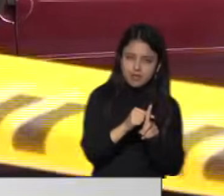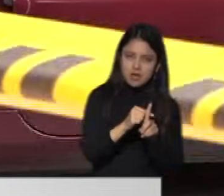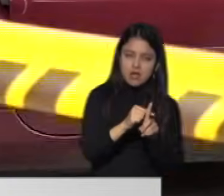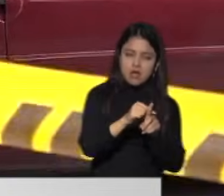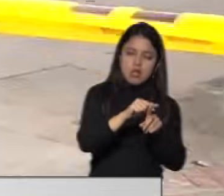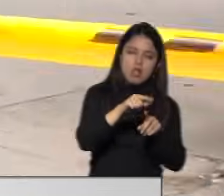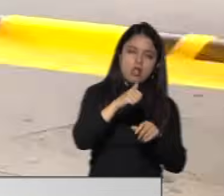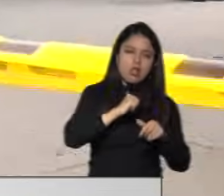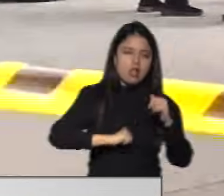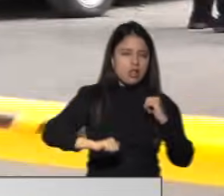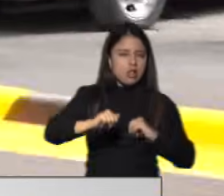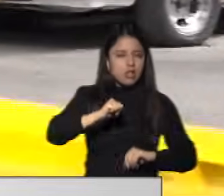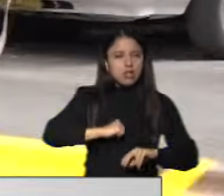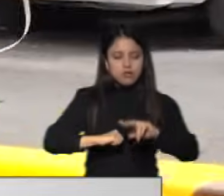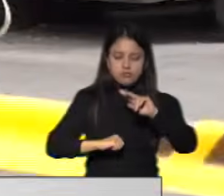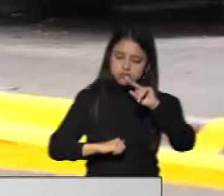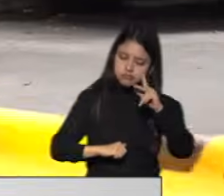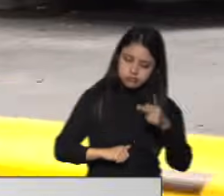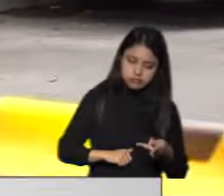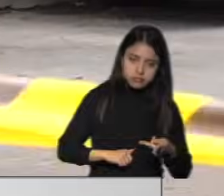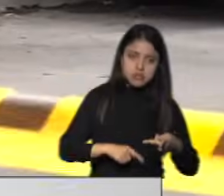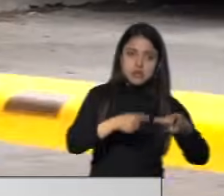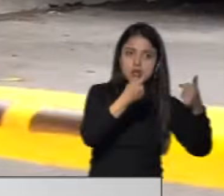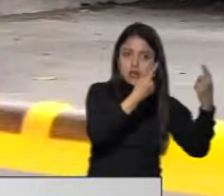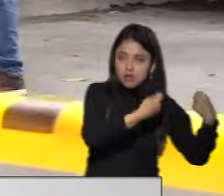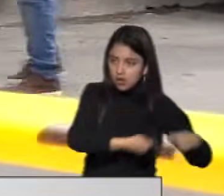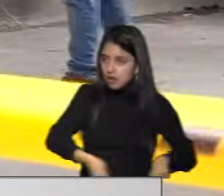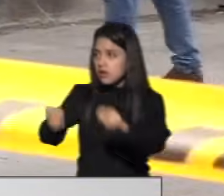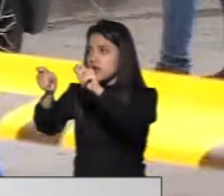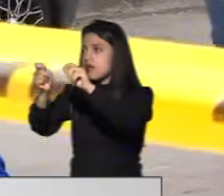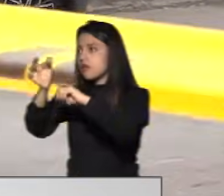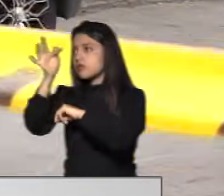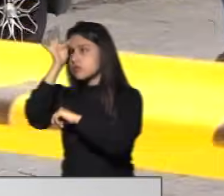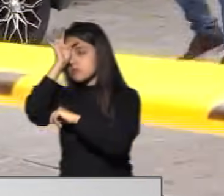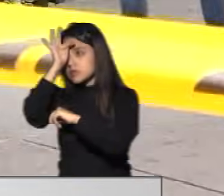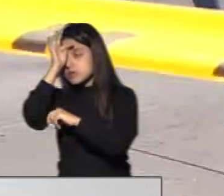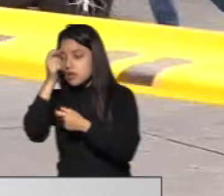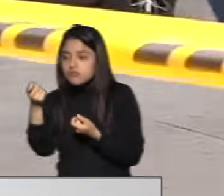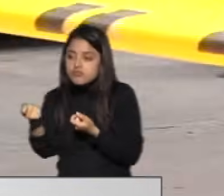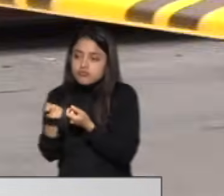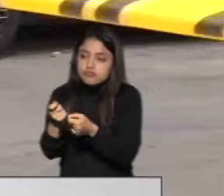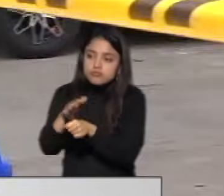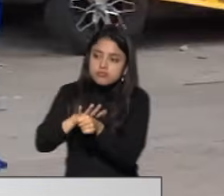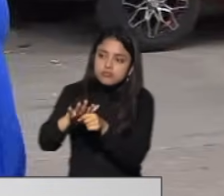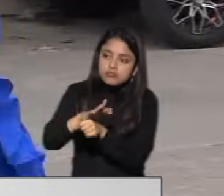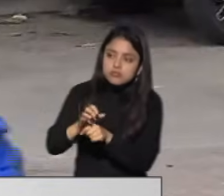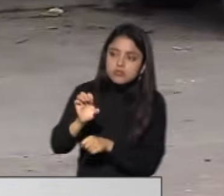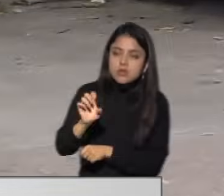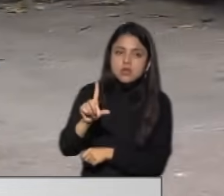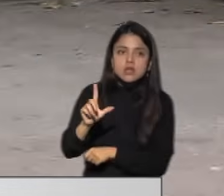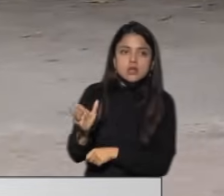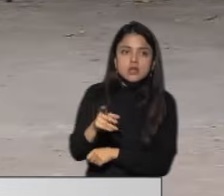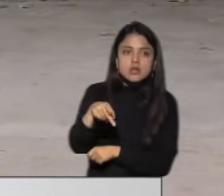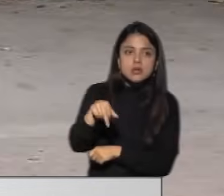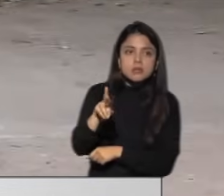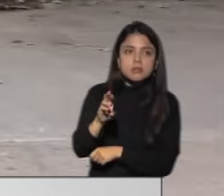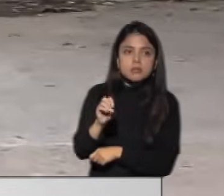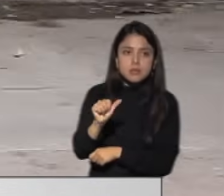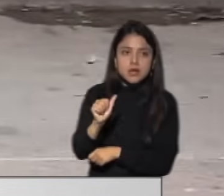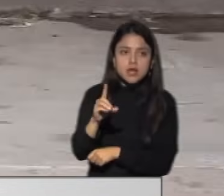traslado a una clínica en el barrio El Prado. De acuerdo con lo que se reseña por parte de las autoridades,